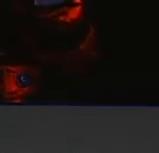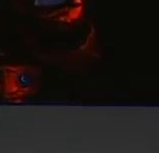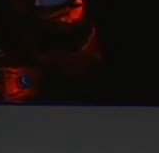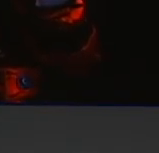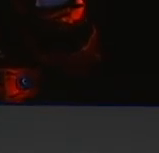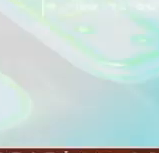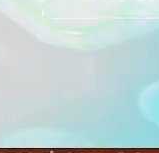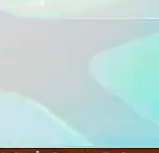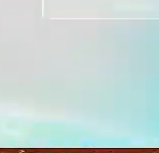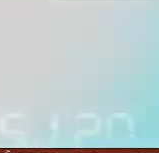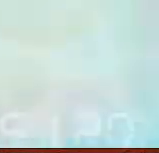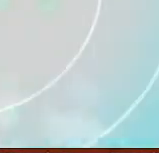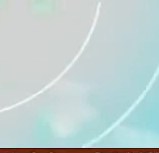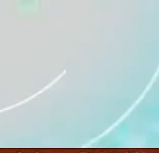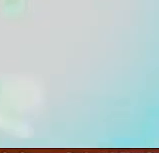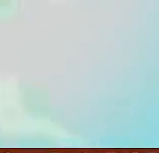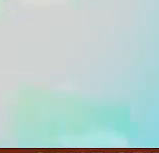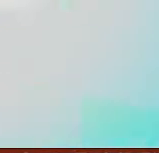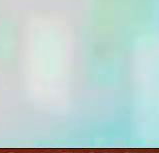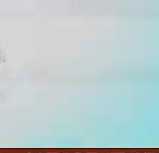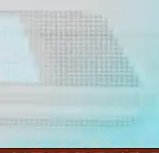Castillo.